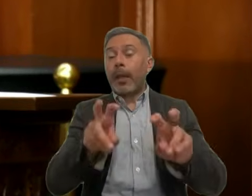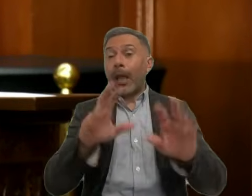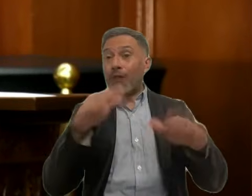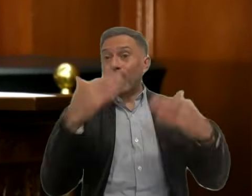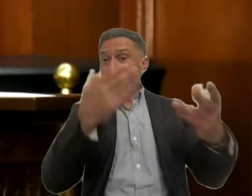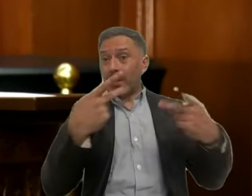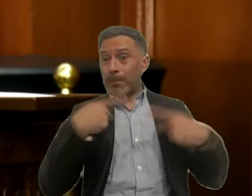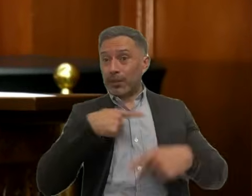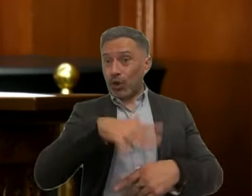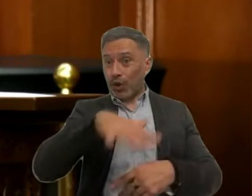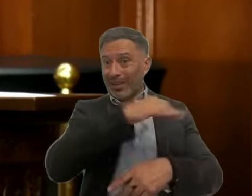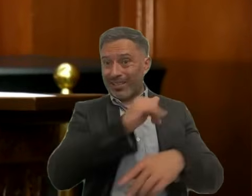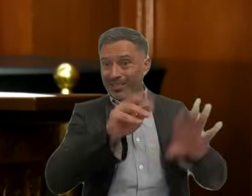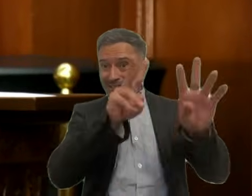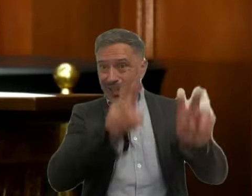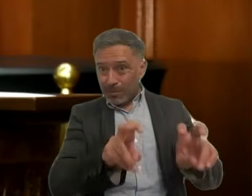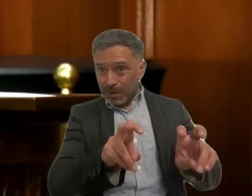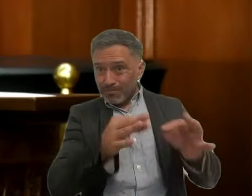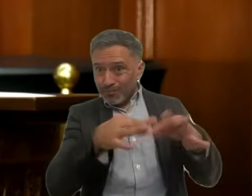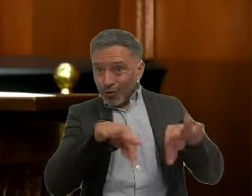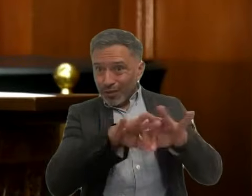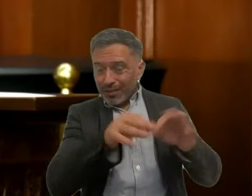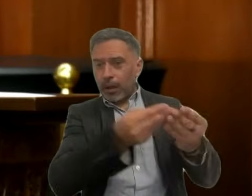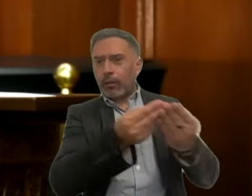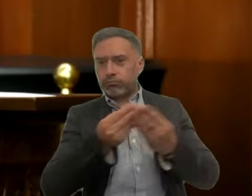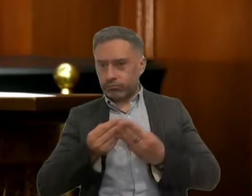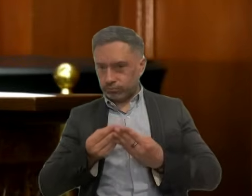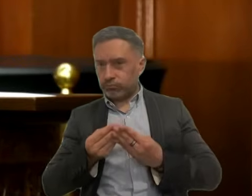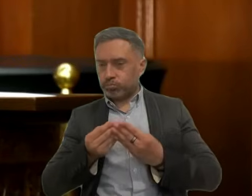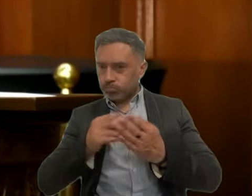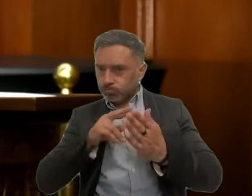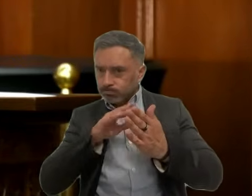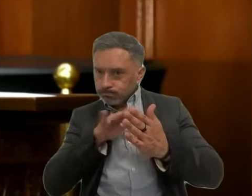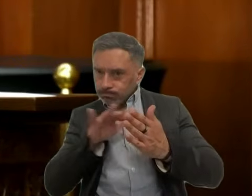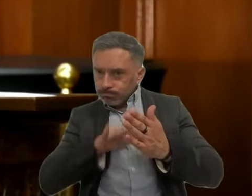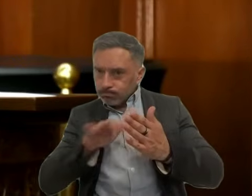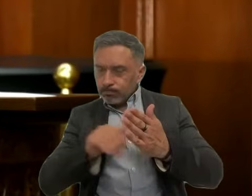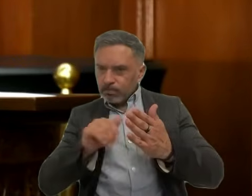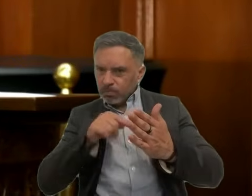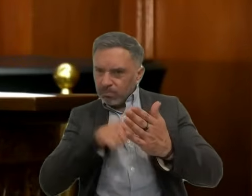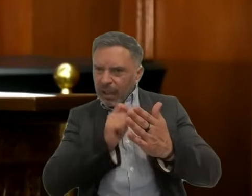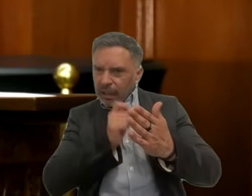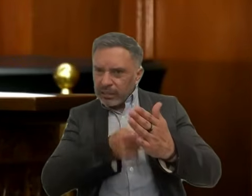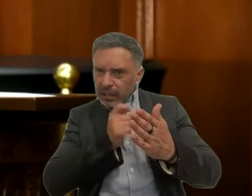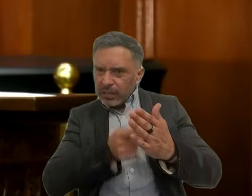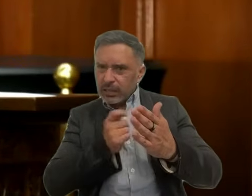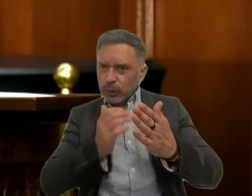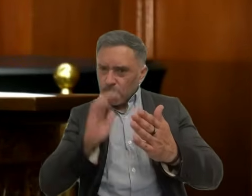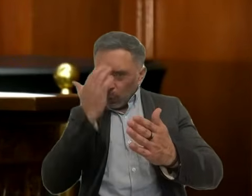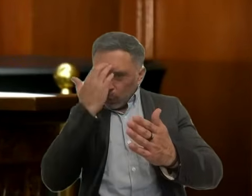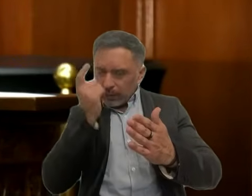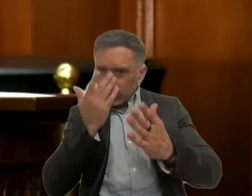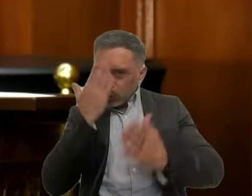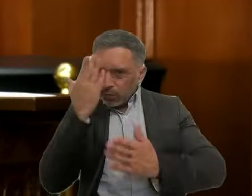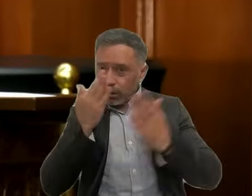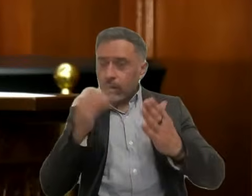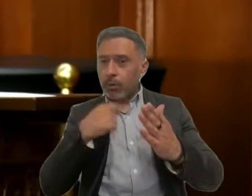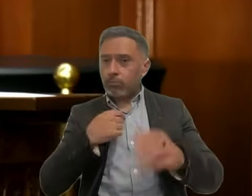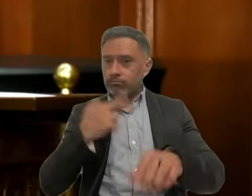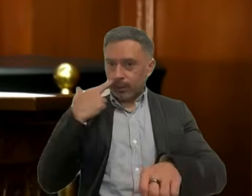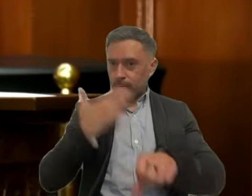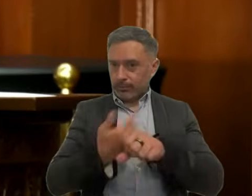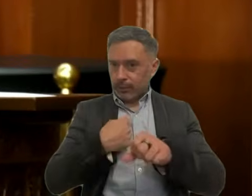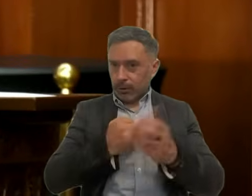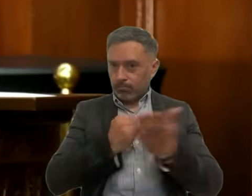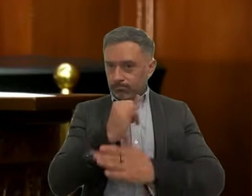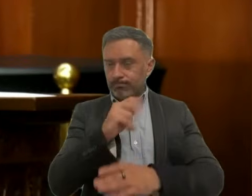general que se someten a la consideración de la legislatura, conociendo y resolviendo directamente aquellos de su competencia y,